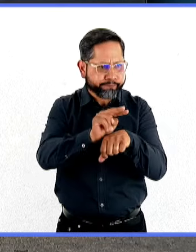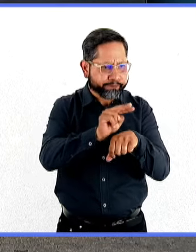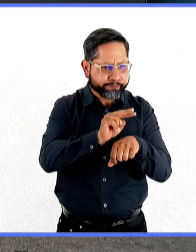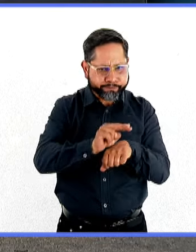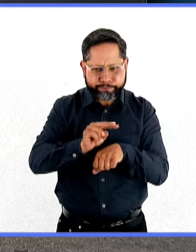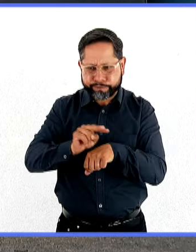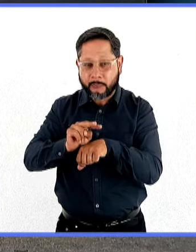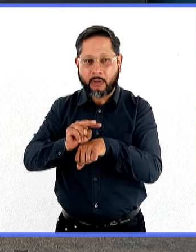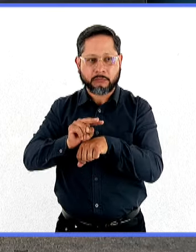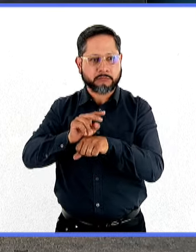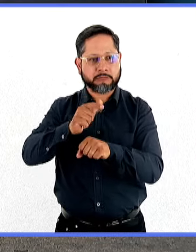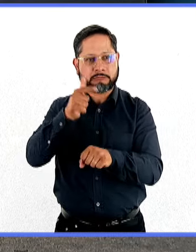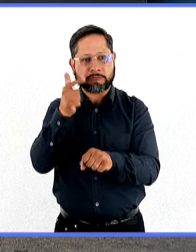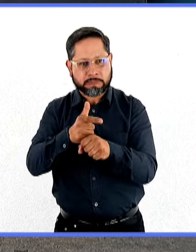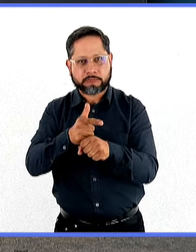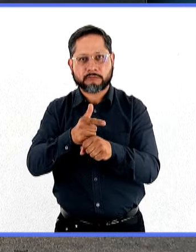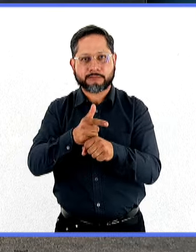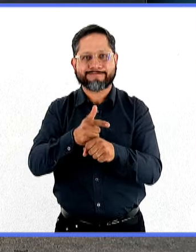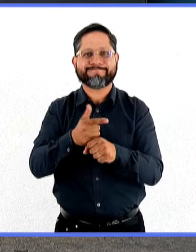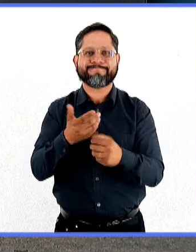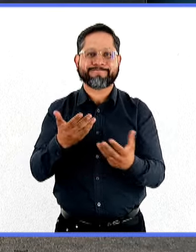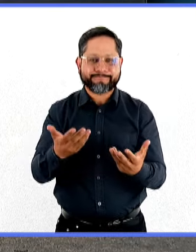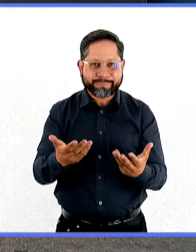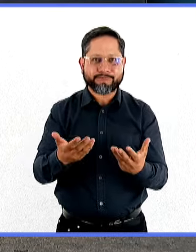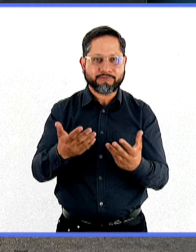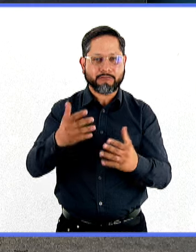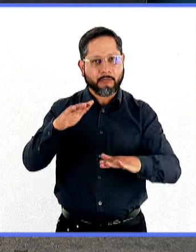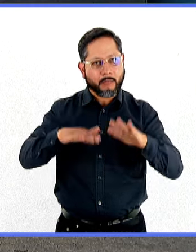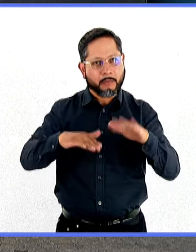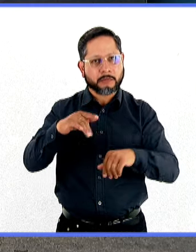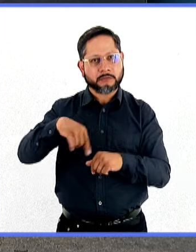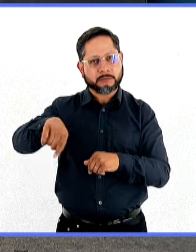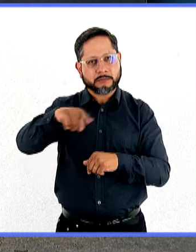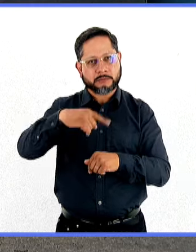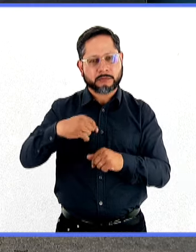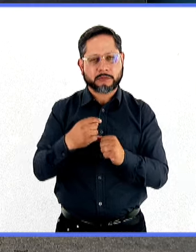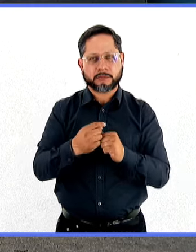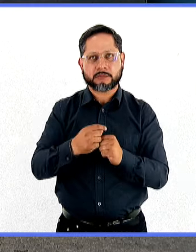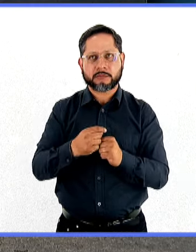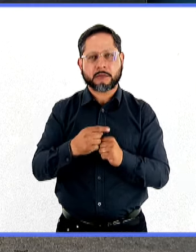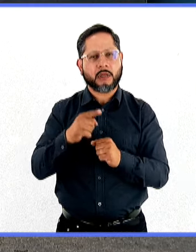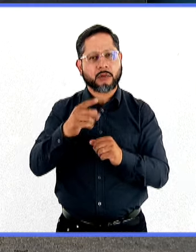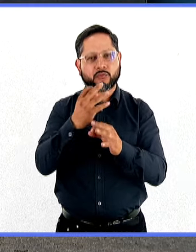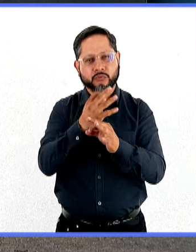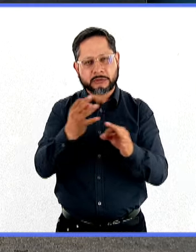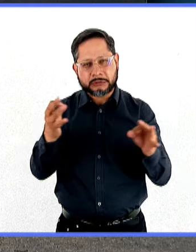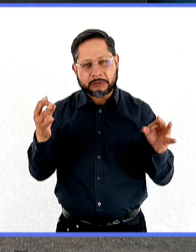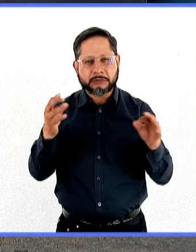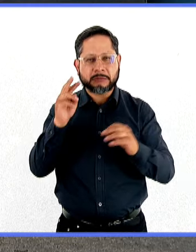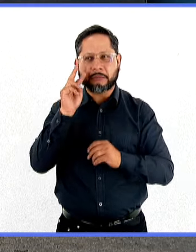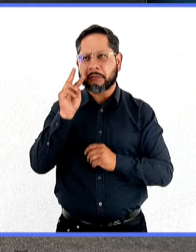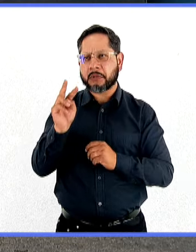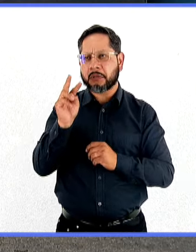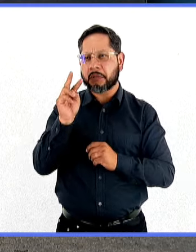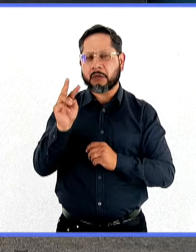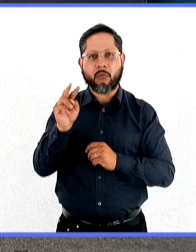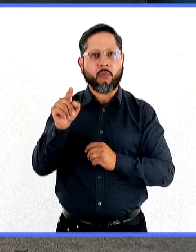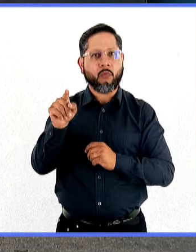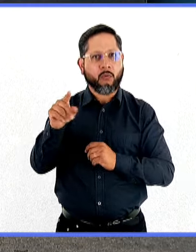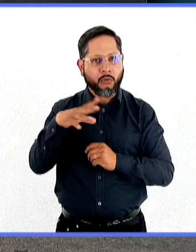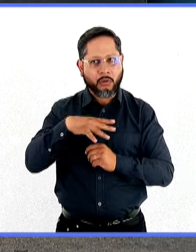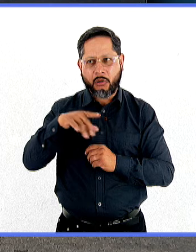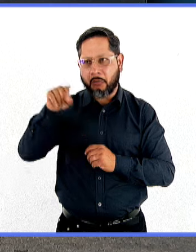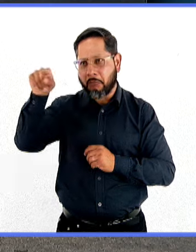estos eventos y es por ello que generalmente eh en las diferentes noticias observábamos que había